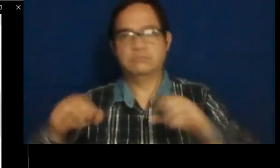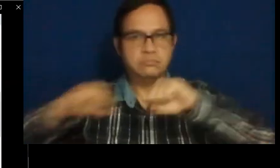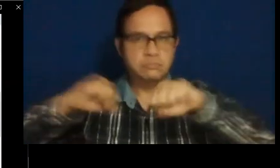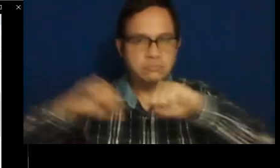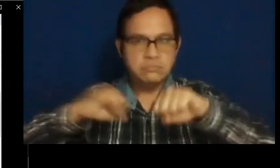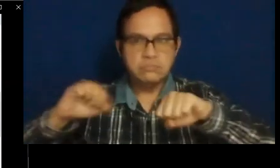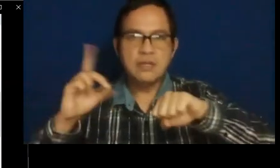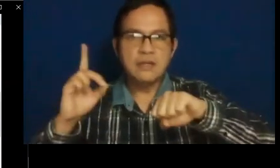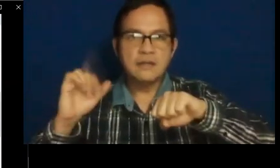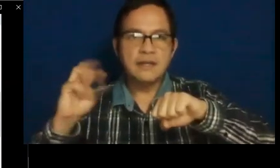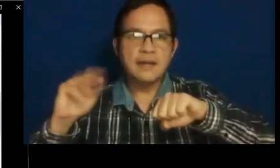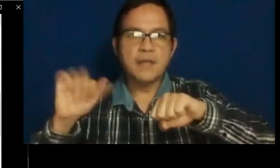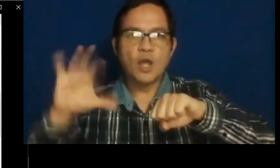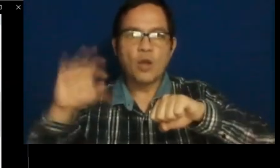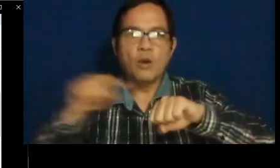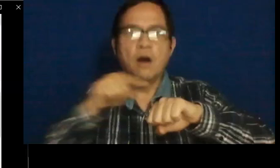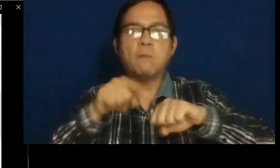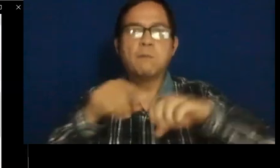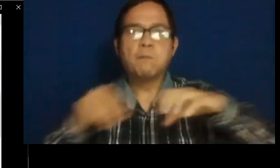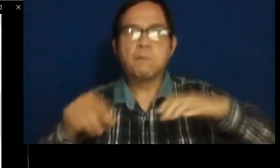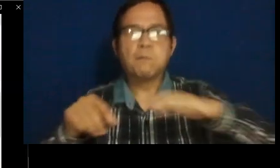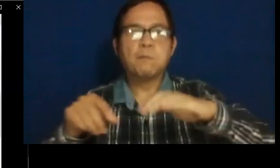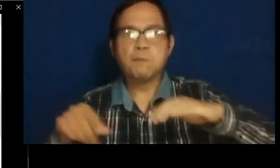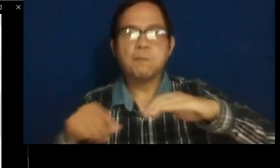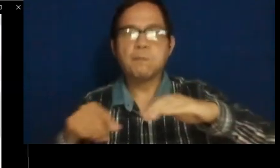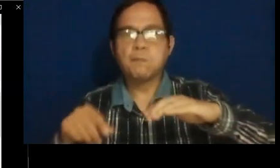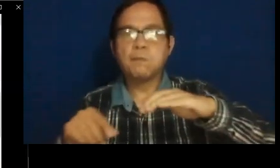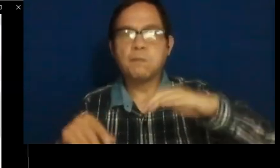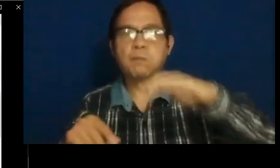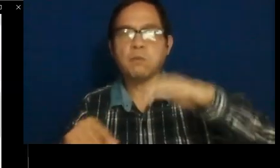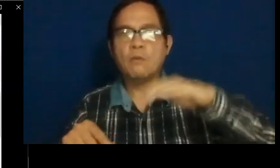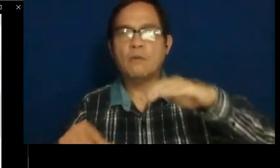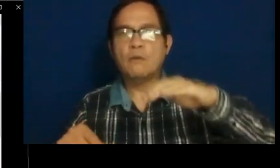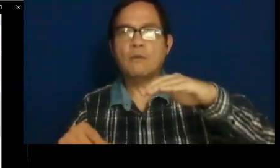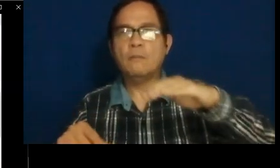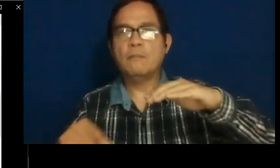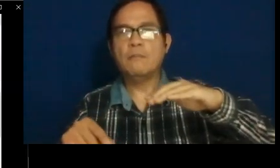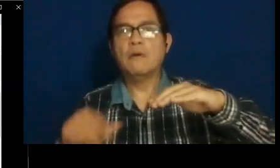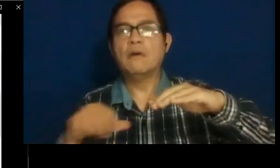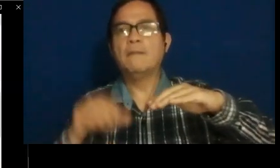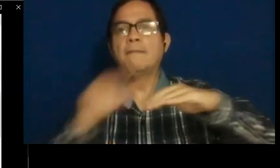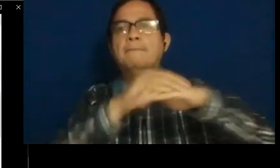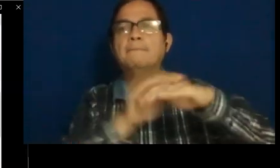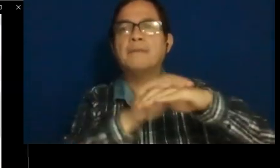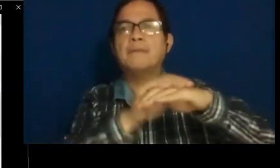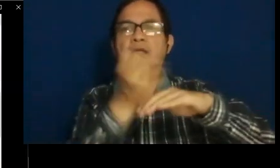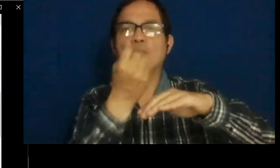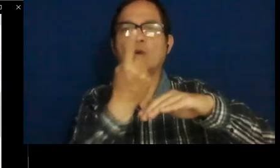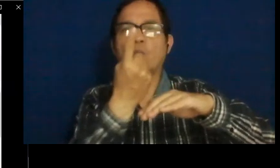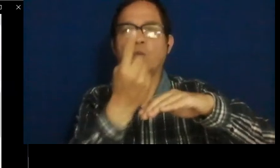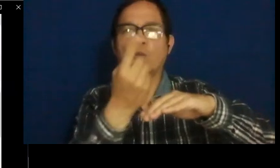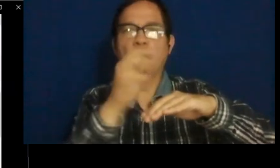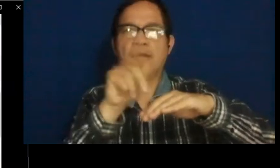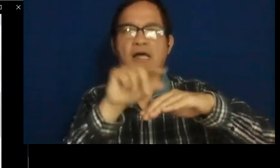tener un móvil que va a tener una masa. Esta masa la vamos a denominar masa número 1. Y este móvil va a